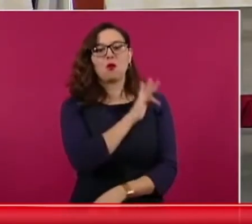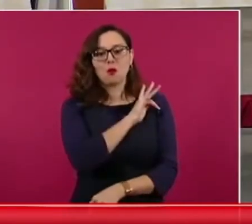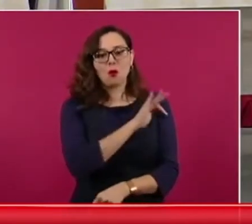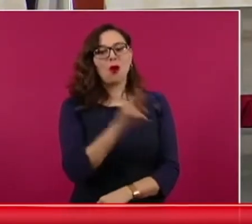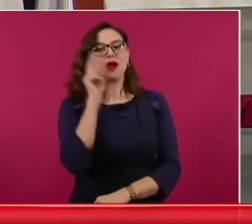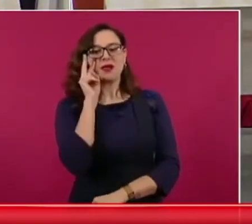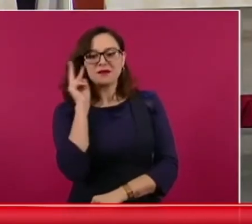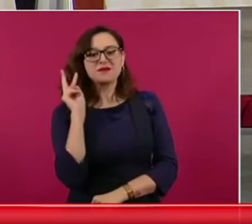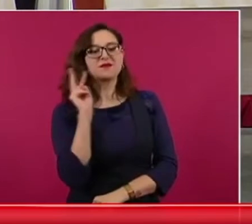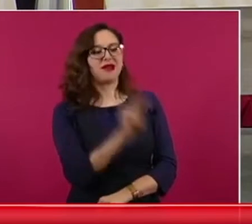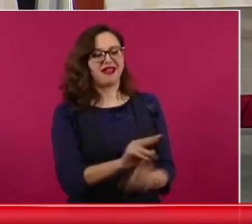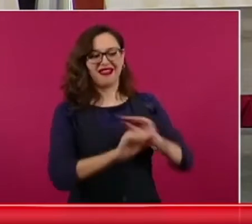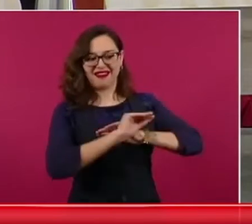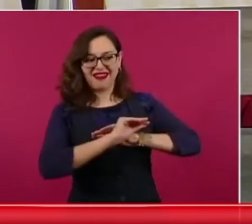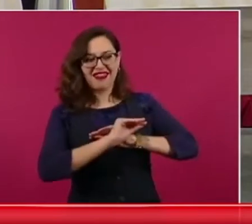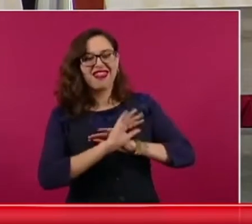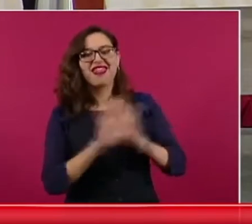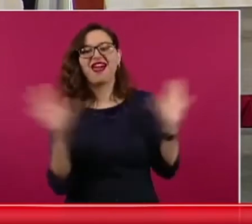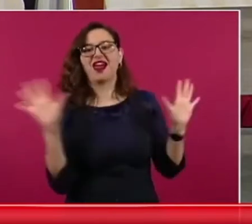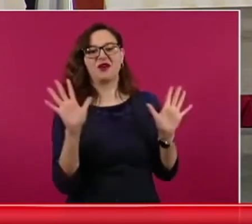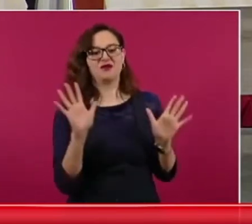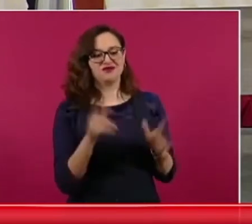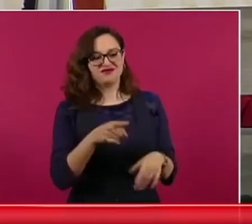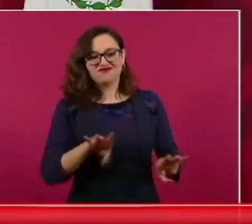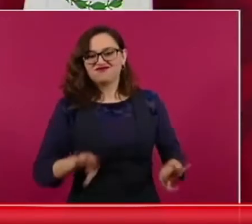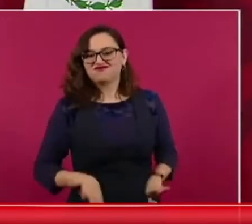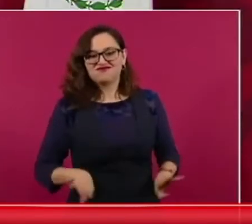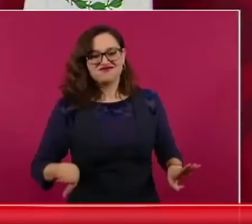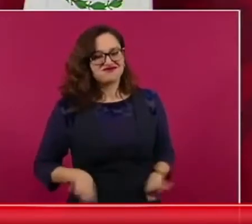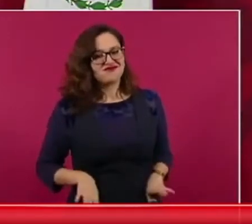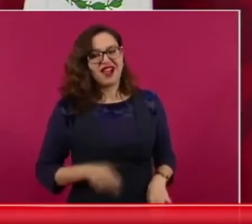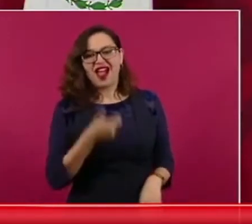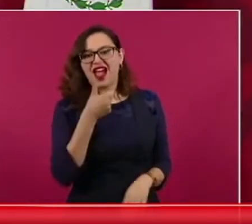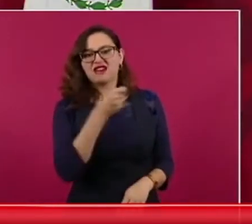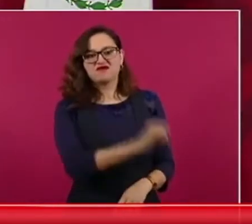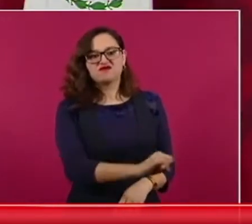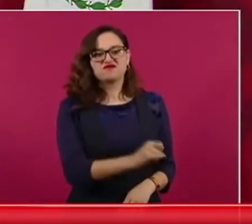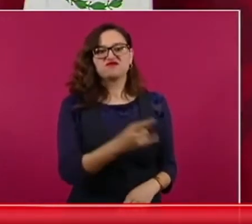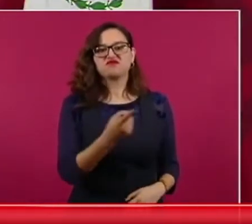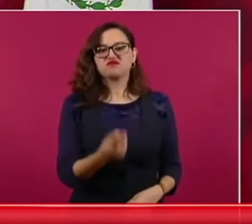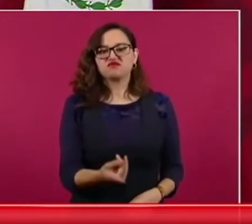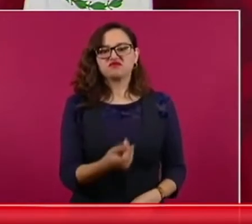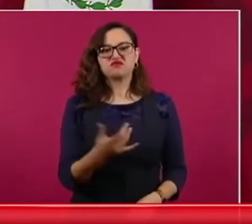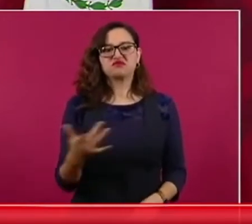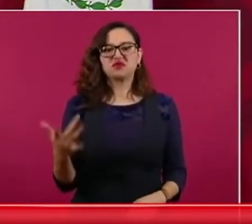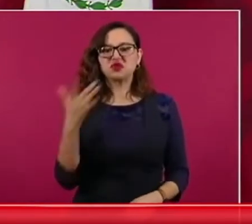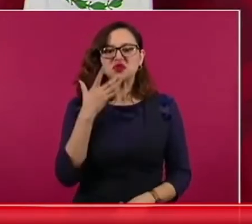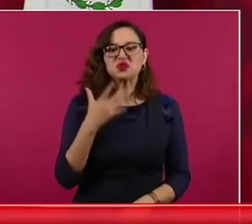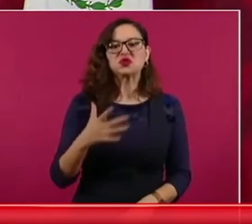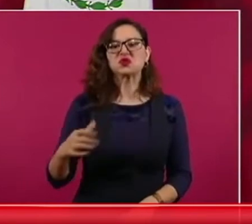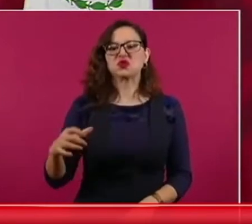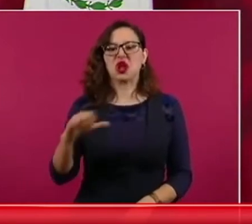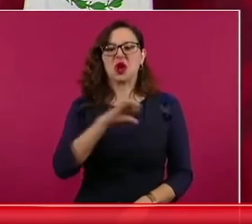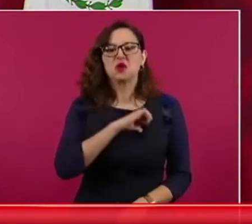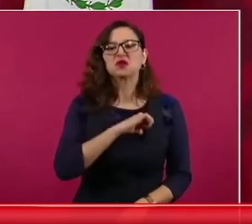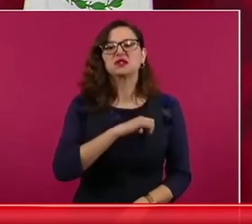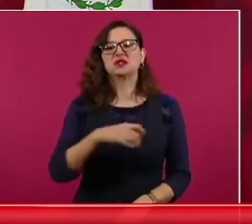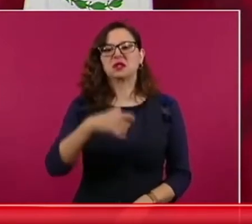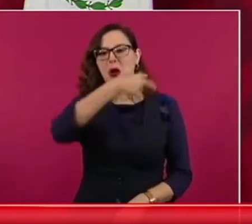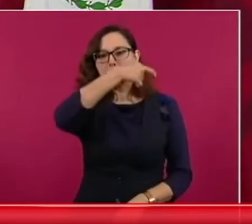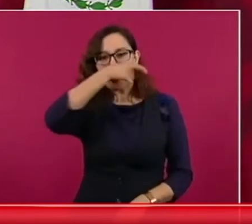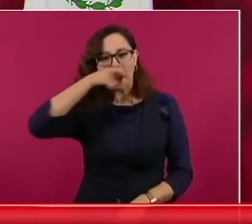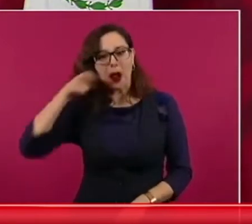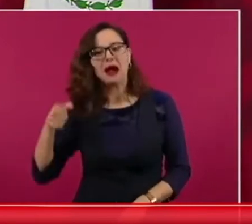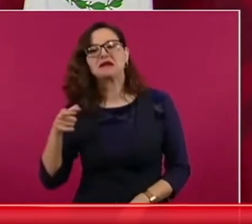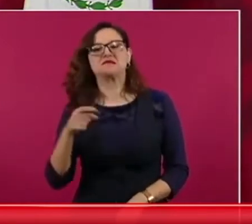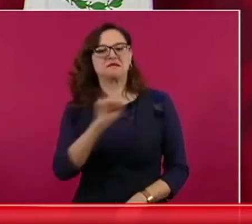sin tapujos, con toda su torpeza, frivolidad, desparpajo, codicia y mala